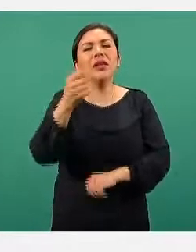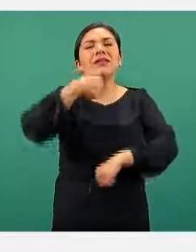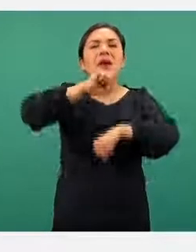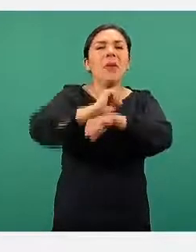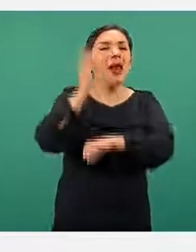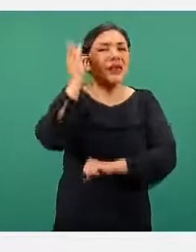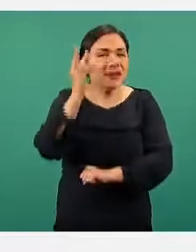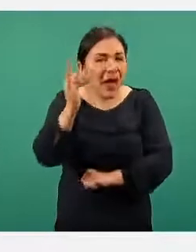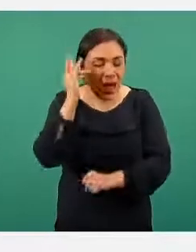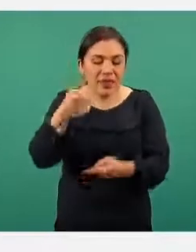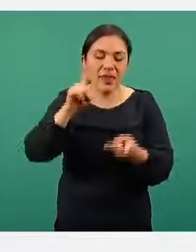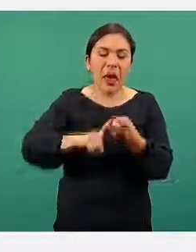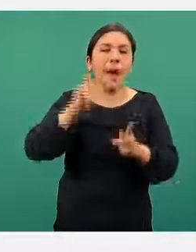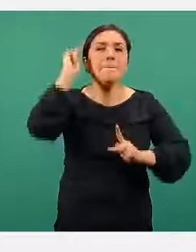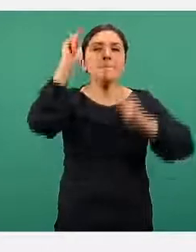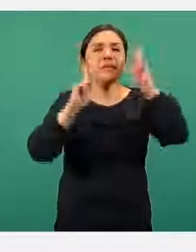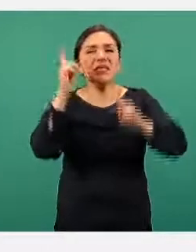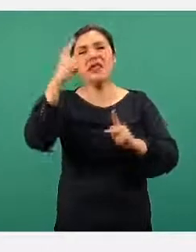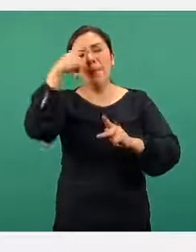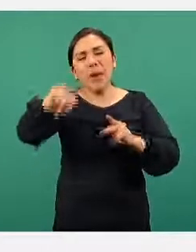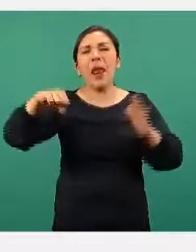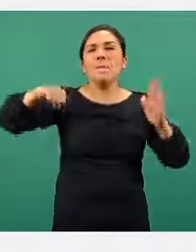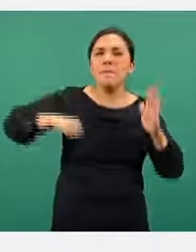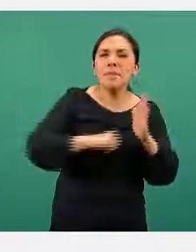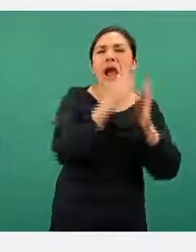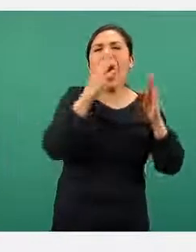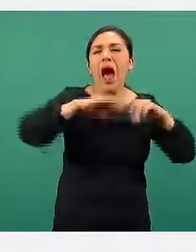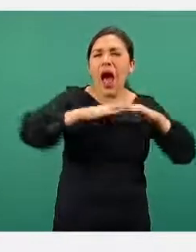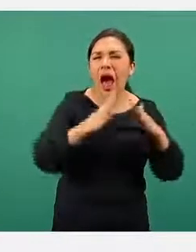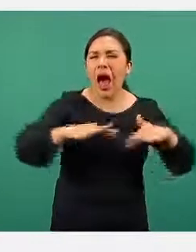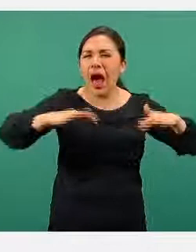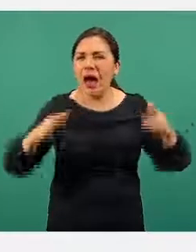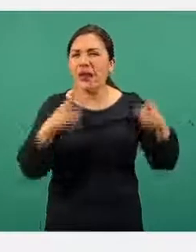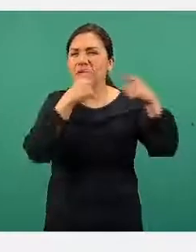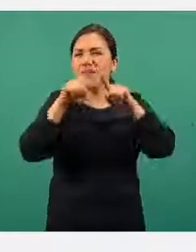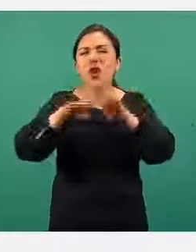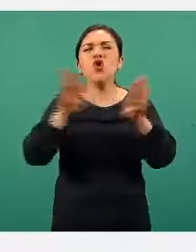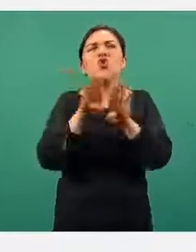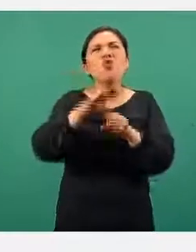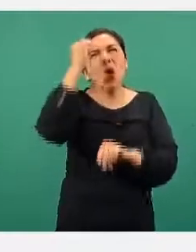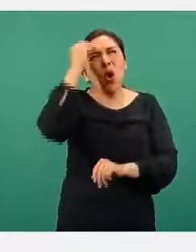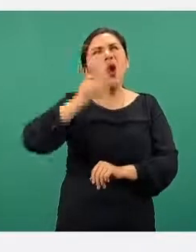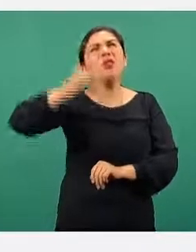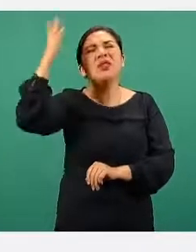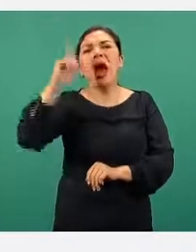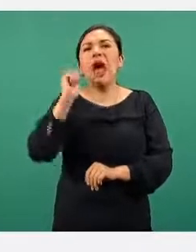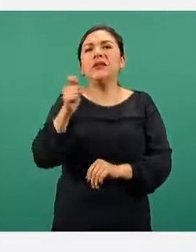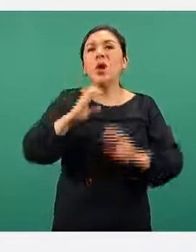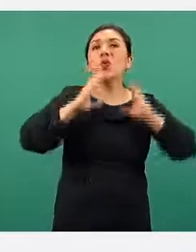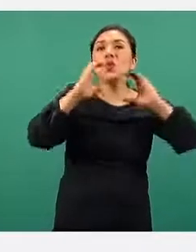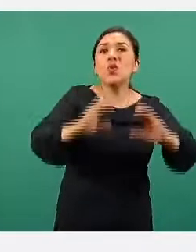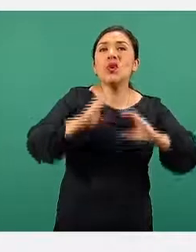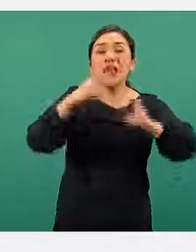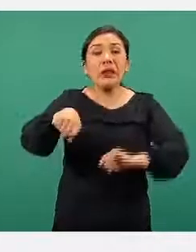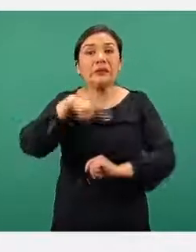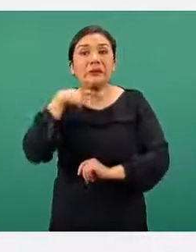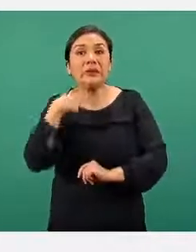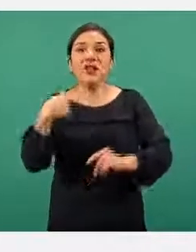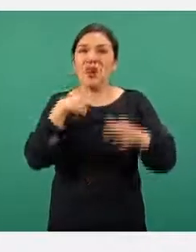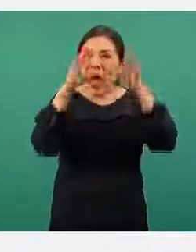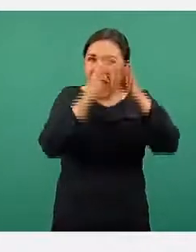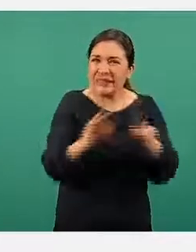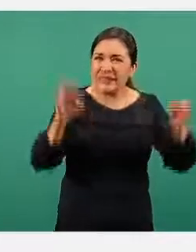Semana Santa, de las visitas a las playas y olvidándose de todos los principios que hemos estado